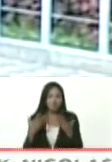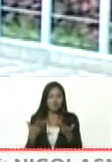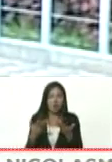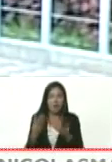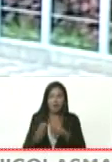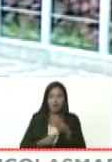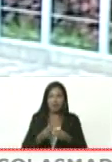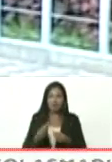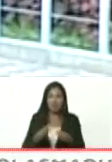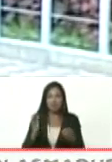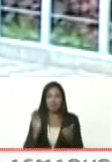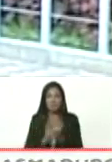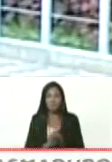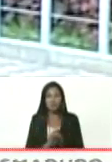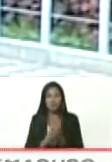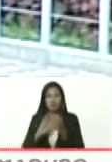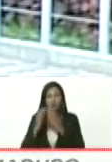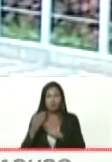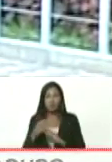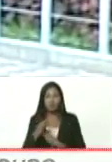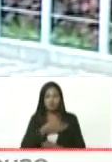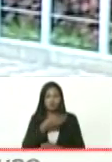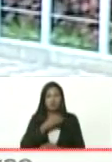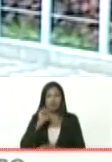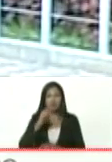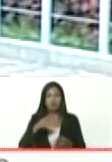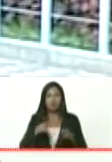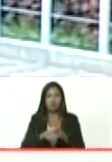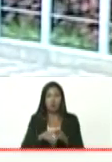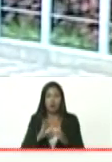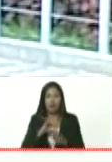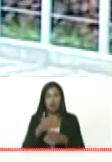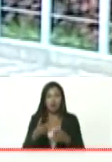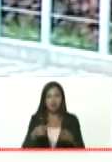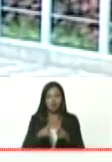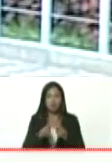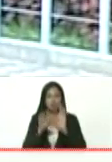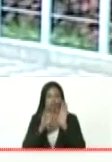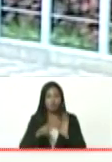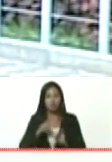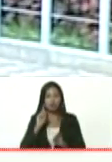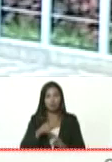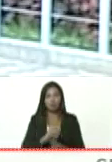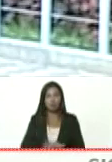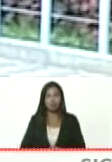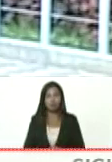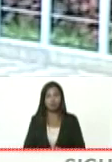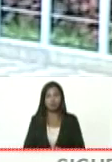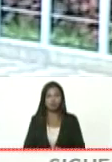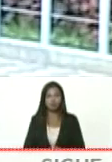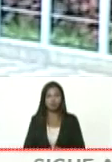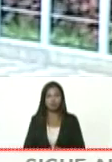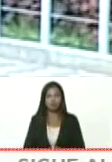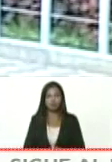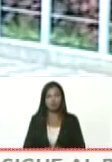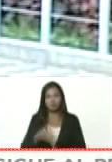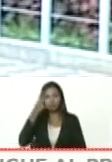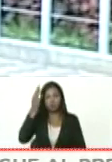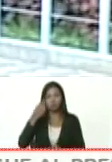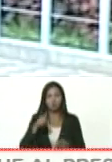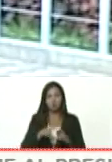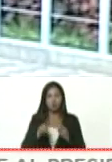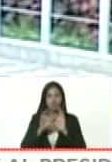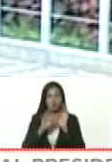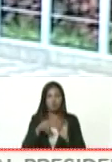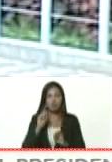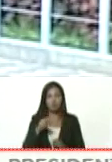los compañeros de la comuna socialista El Maizal con la clase obrera del municipio Simón Planas. Allá está